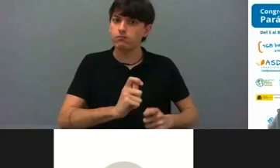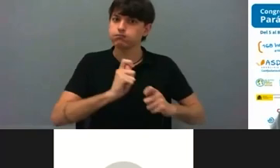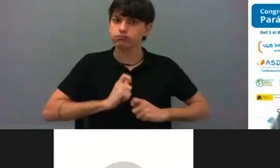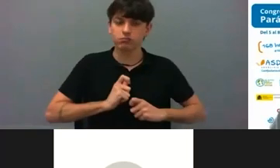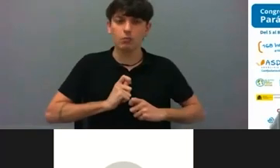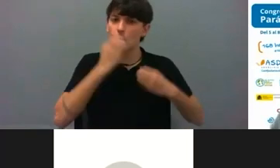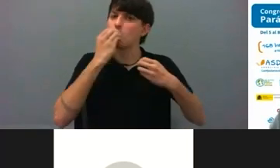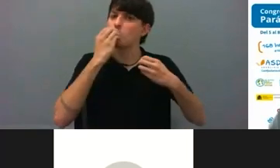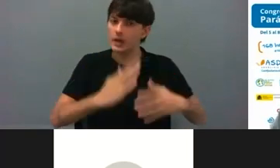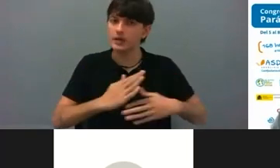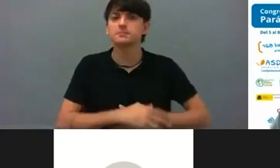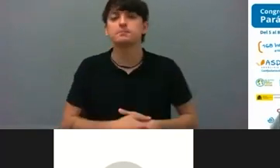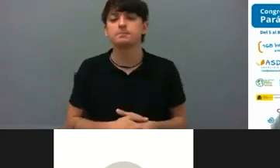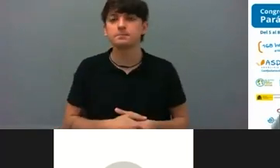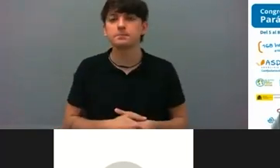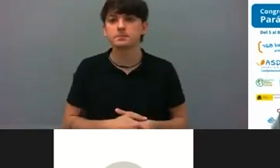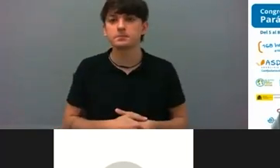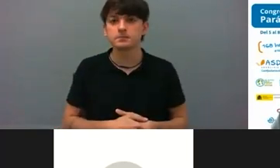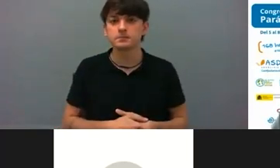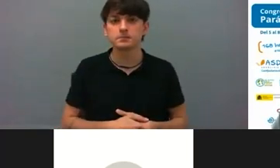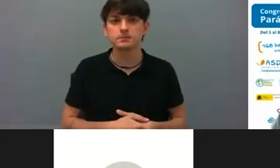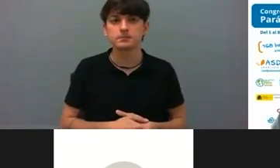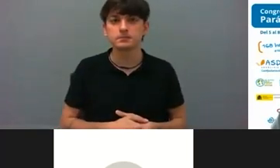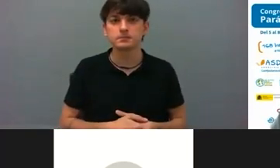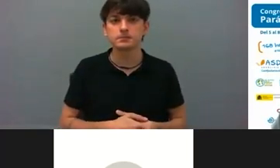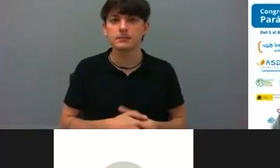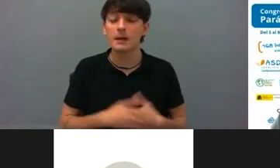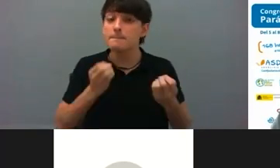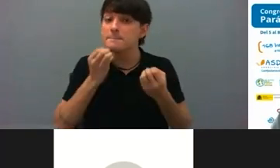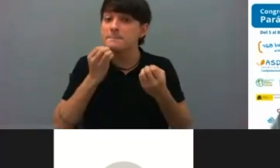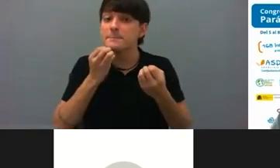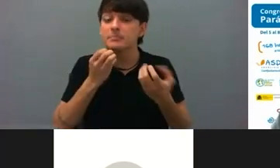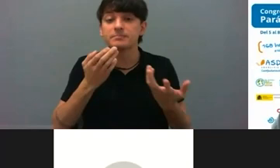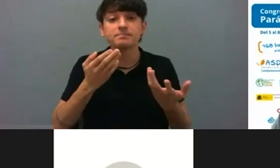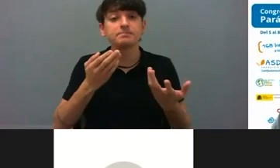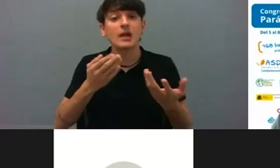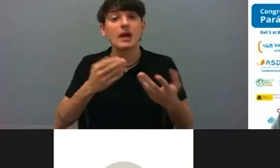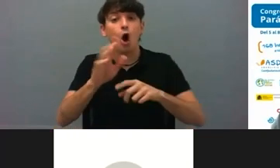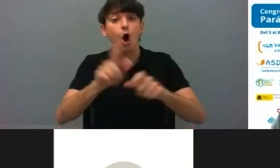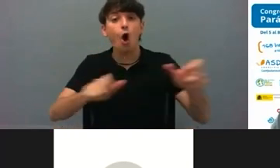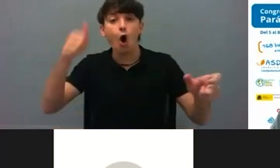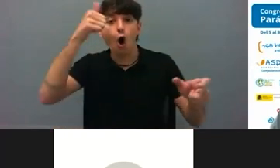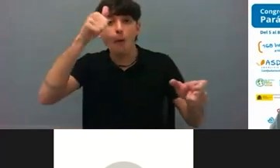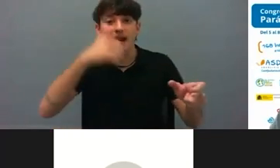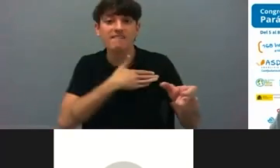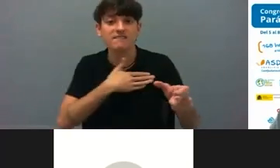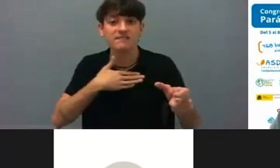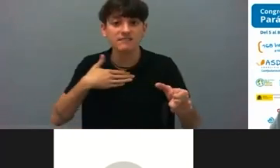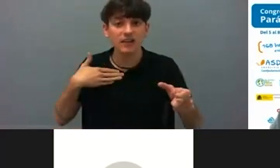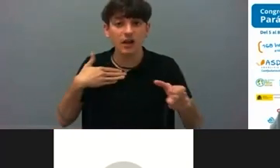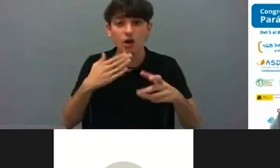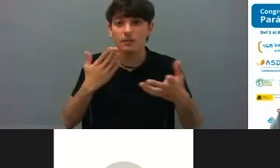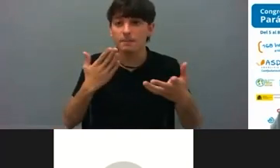son. Miguel Ángel, ¿qué mensaje darías a aquellos hombres que quieran cuidar, es decir, que no se